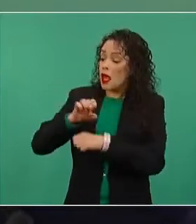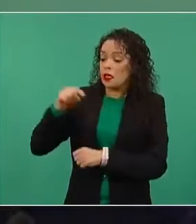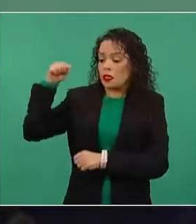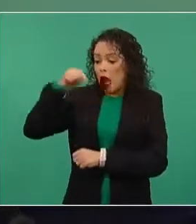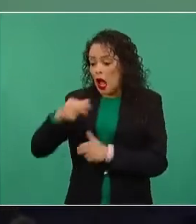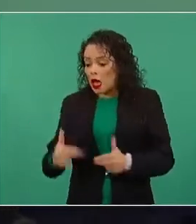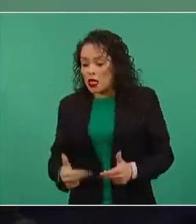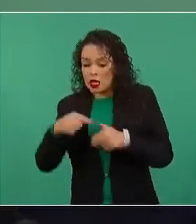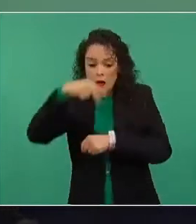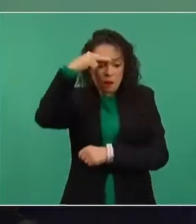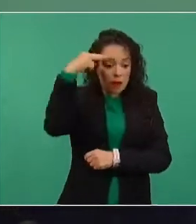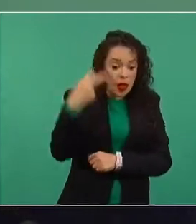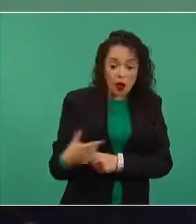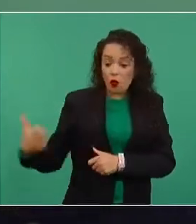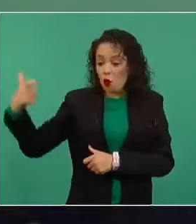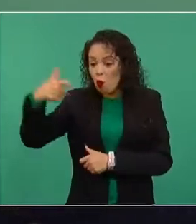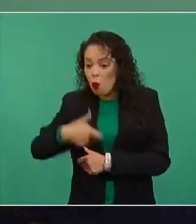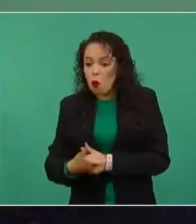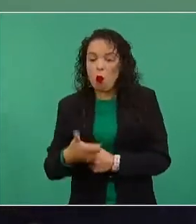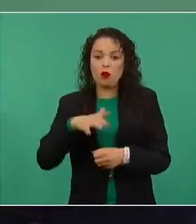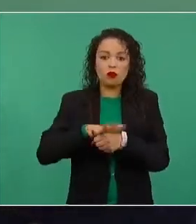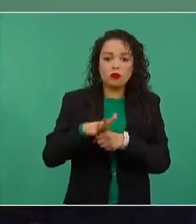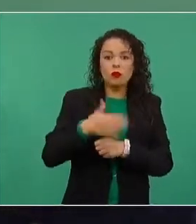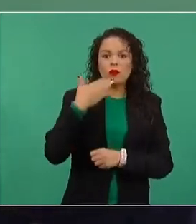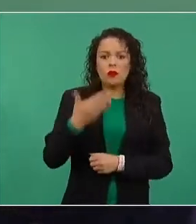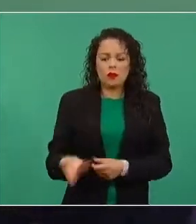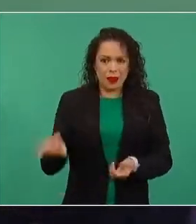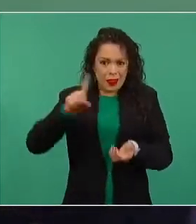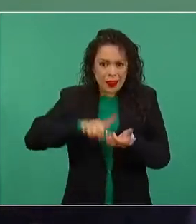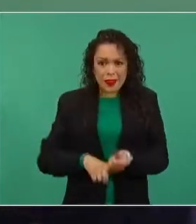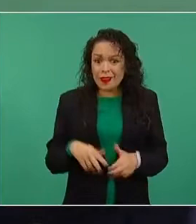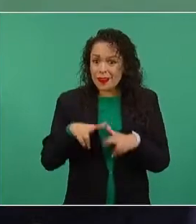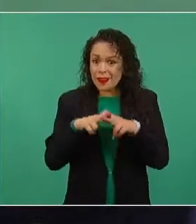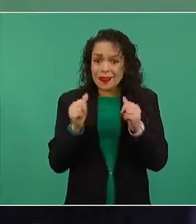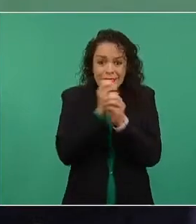No invirtieron nada, nada.